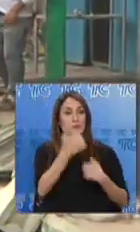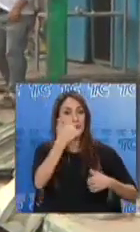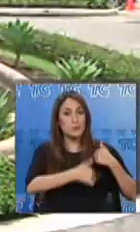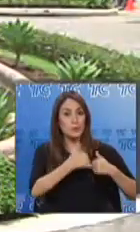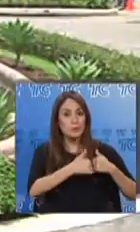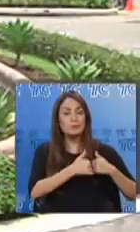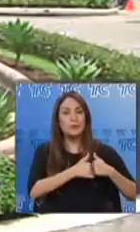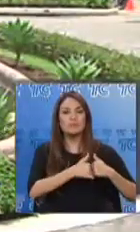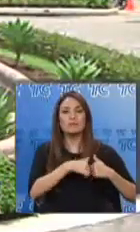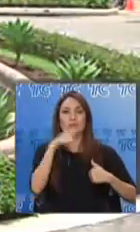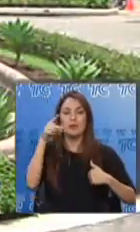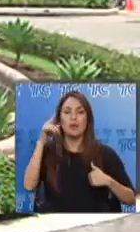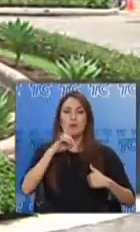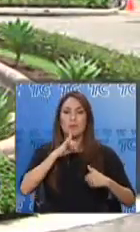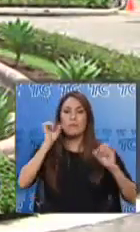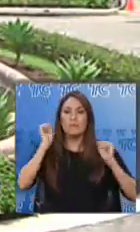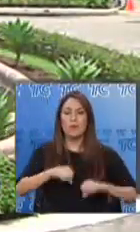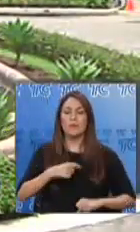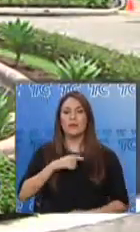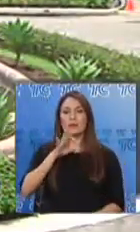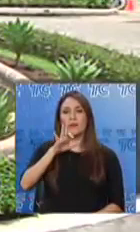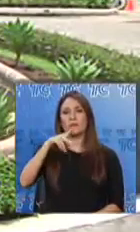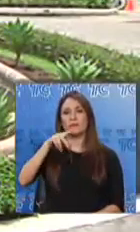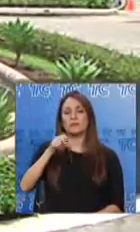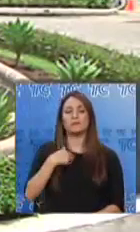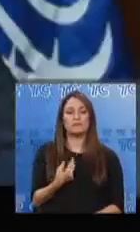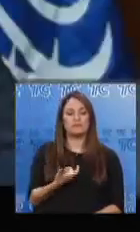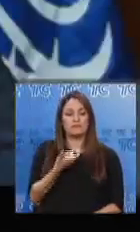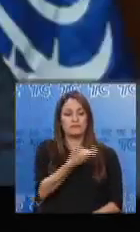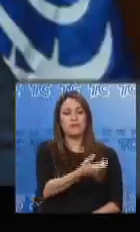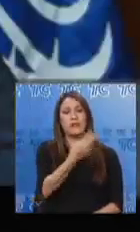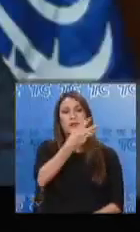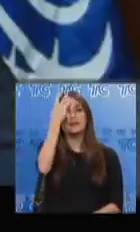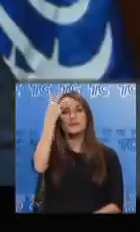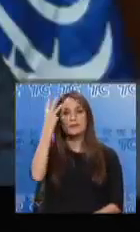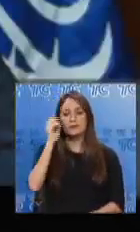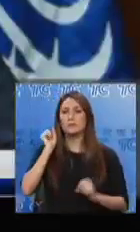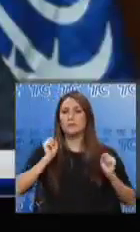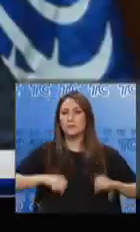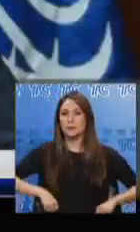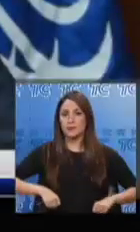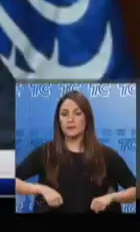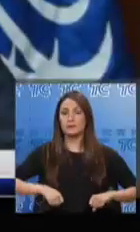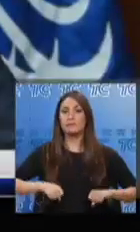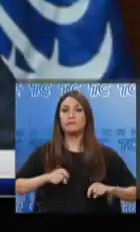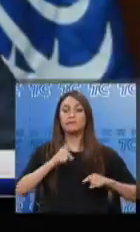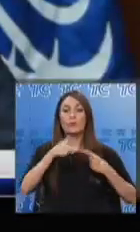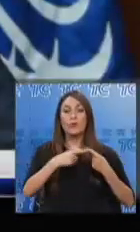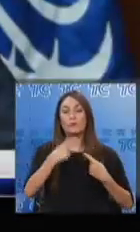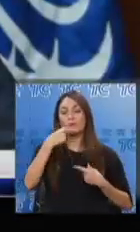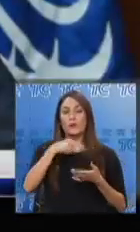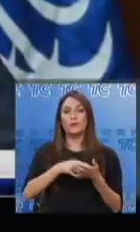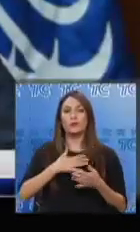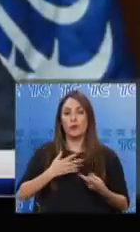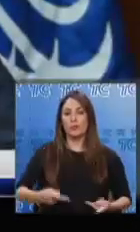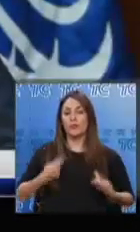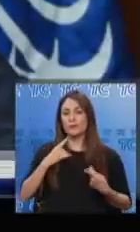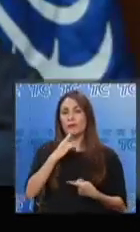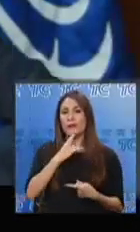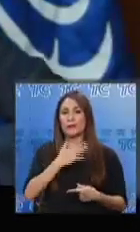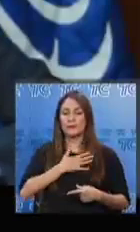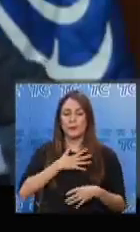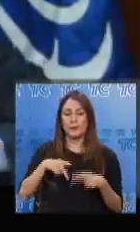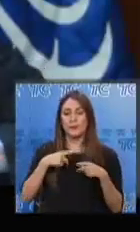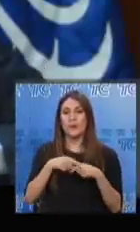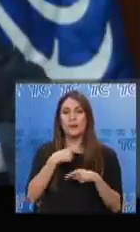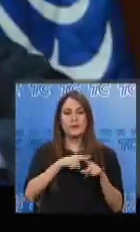condición. El canciller Guillaume Long dio detalles. No es un proceso de regularización migratoria. Es